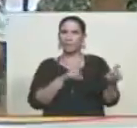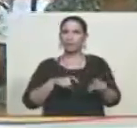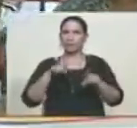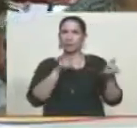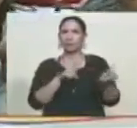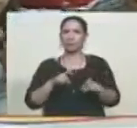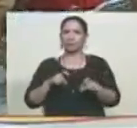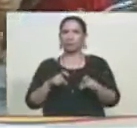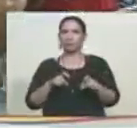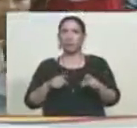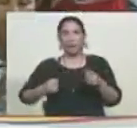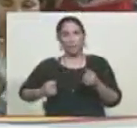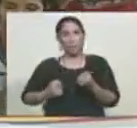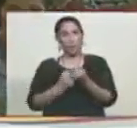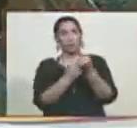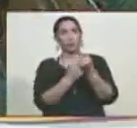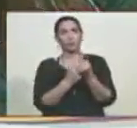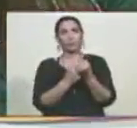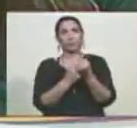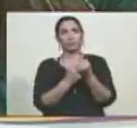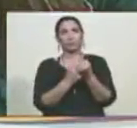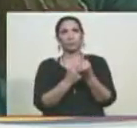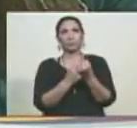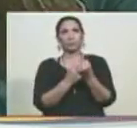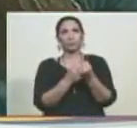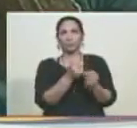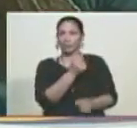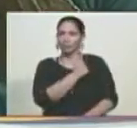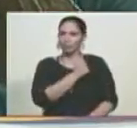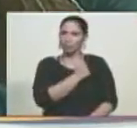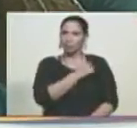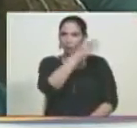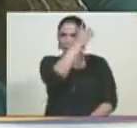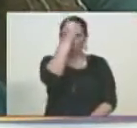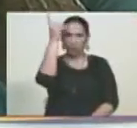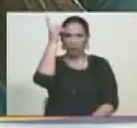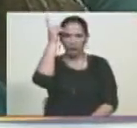¿Cómo nos apoyó mi comandante Diosdado y mi comandante jefe?